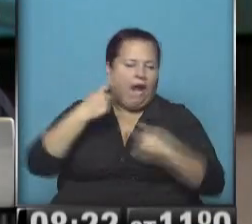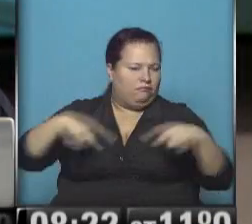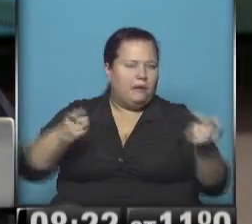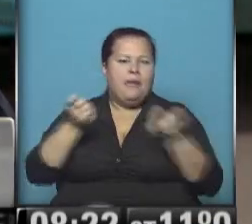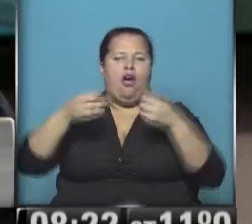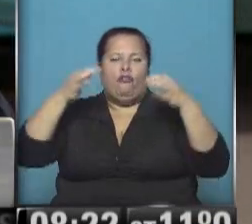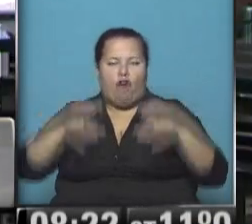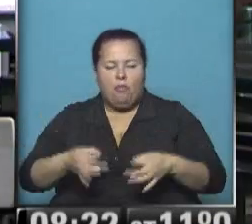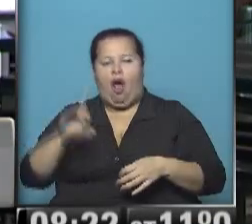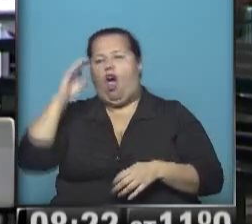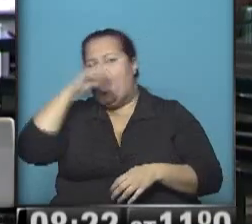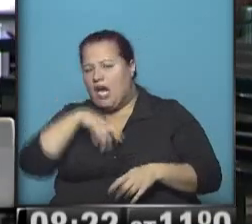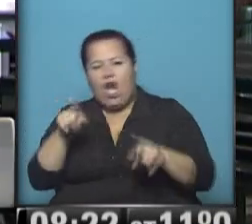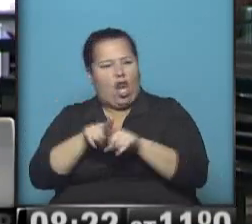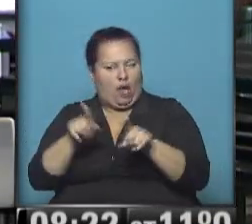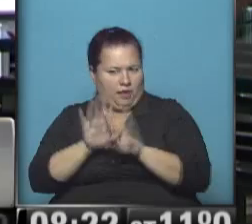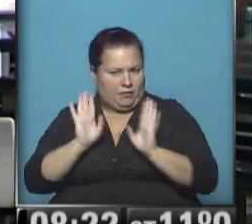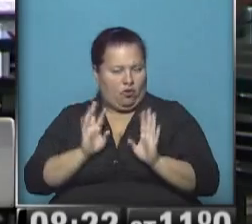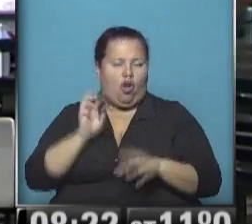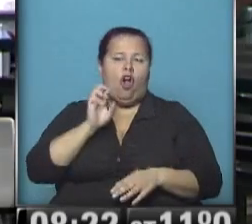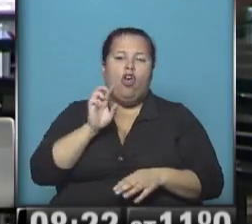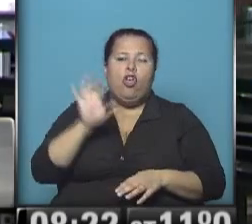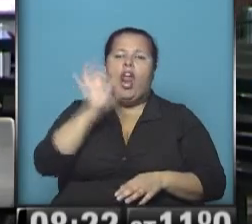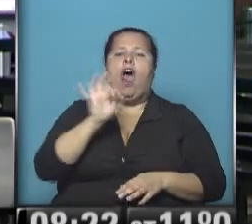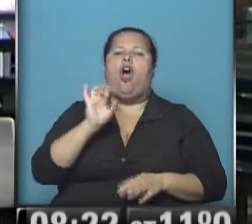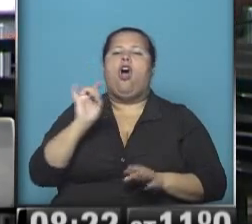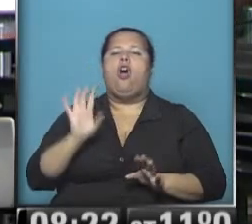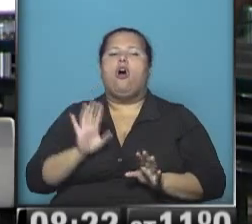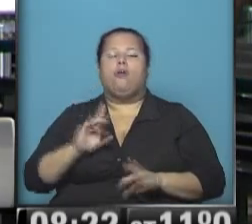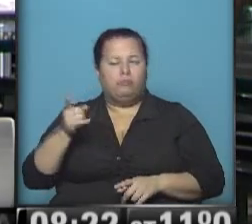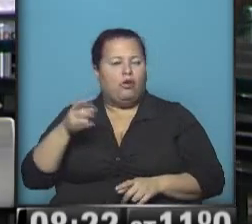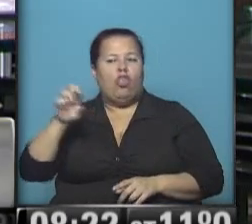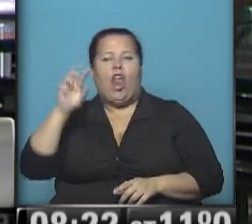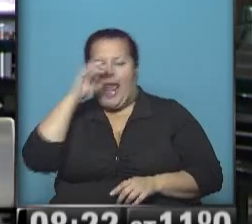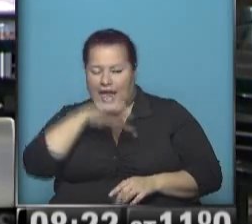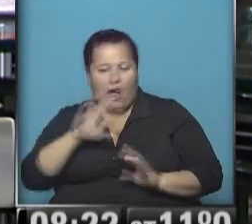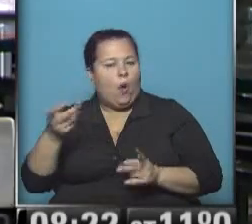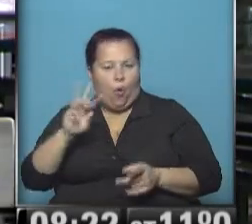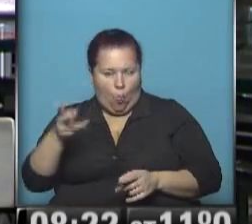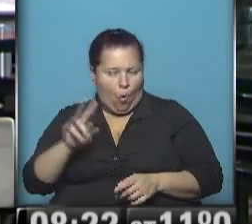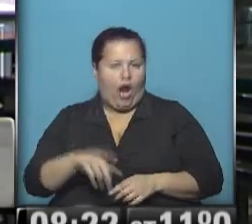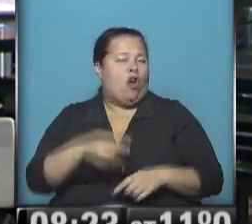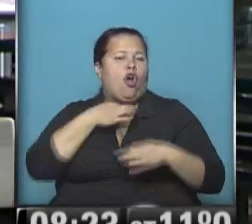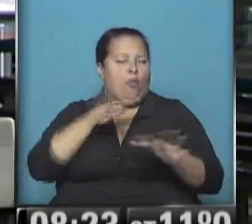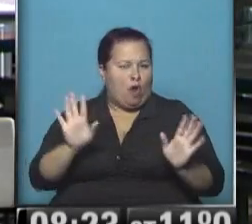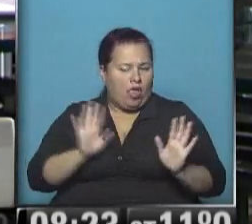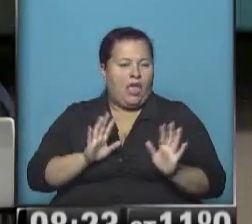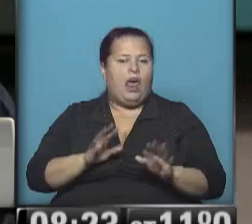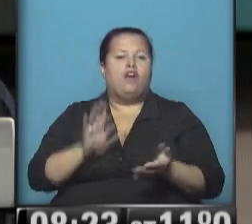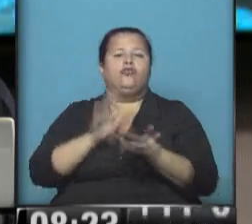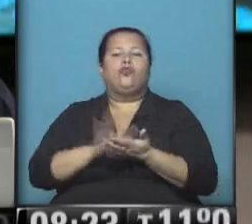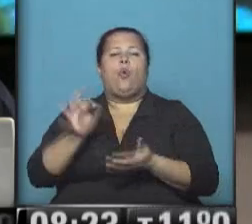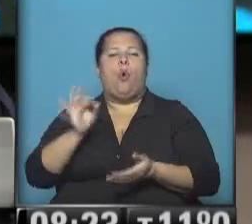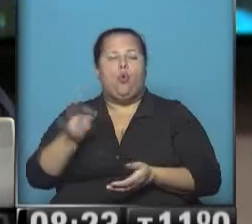mercados formales o en los mercados legales solo dolarizados o dólar exactamente exactamente como lo quieras medir respecto a